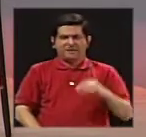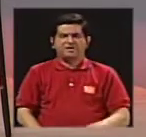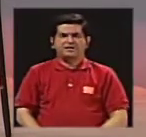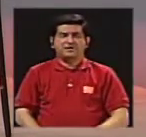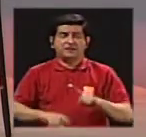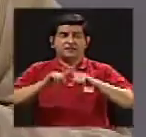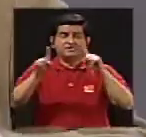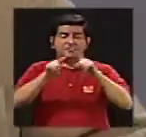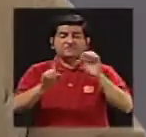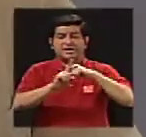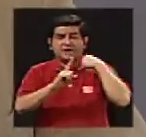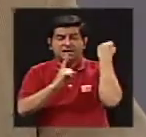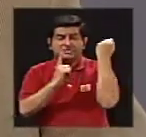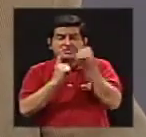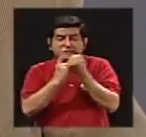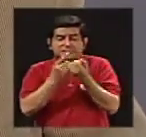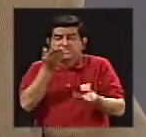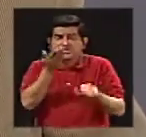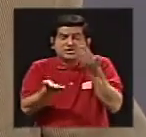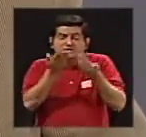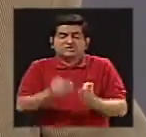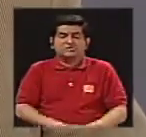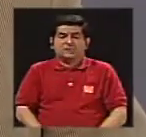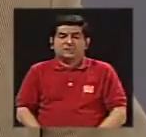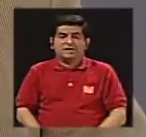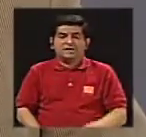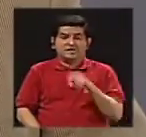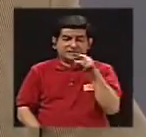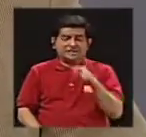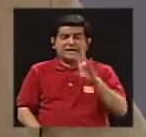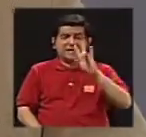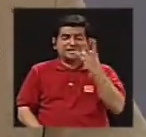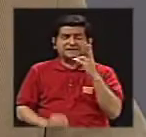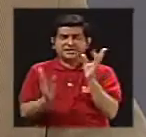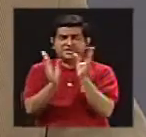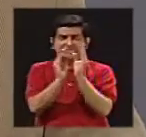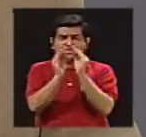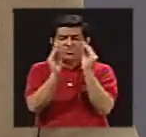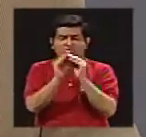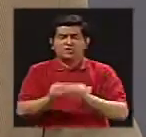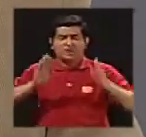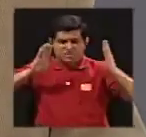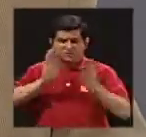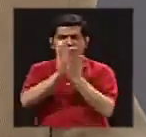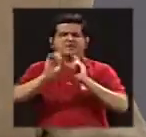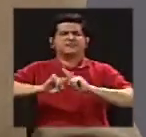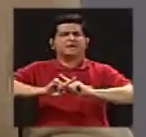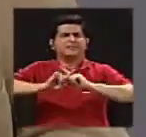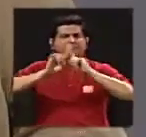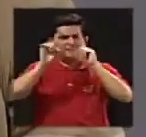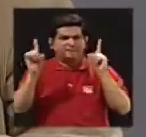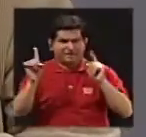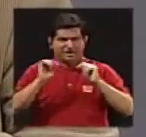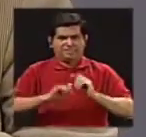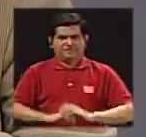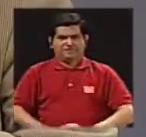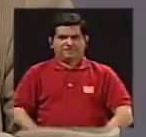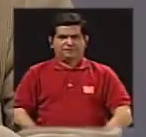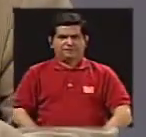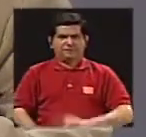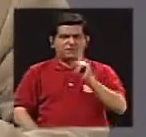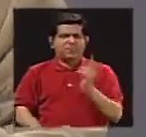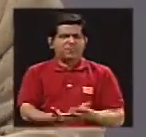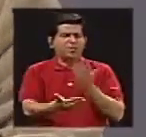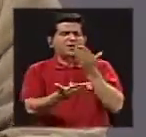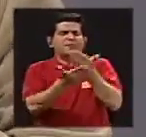dilemas fundamentales que se podrían enfrentar en este séptimo congreso Pero cómo es que una Cómo es que una